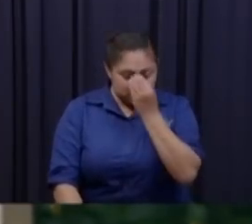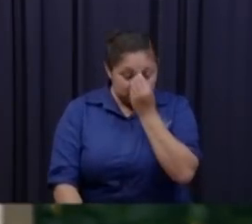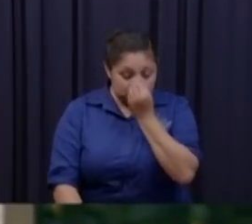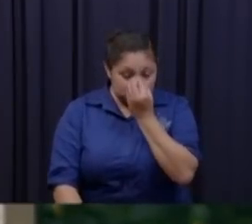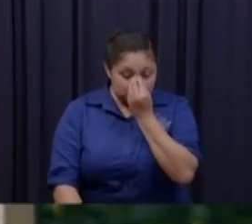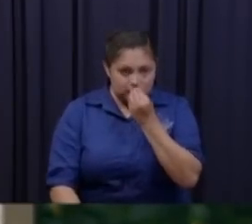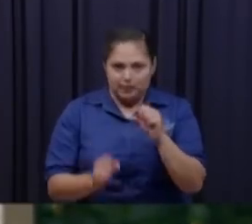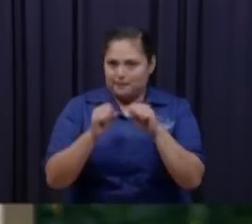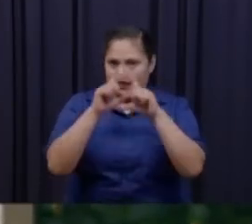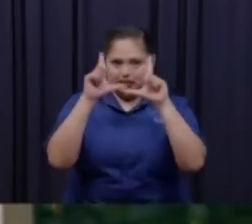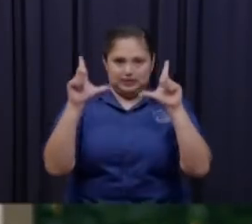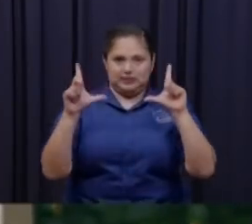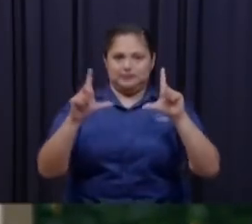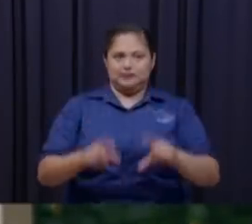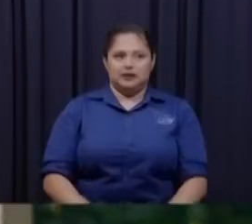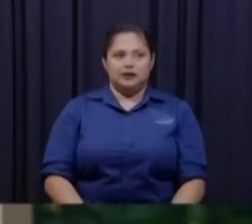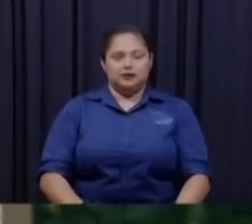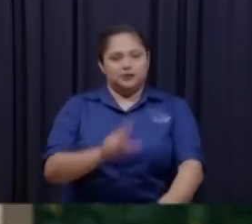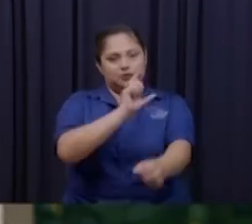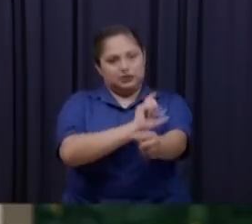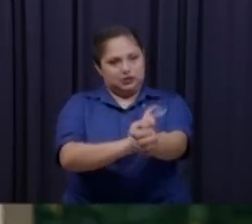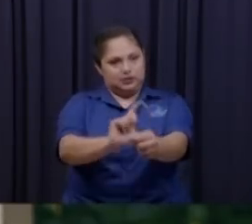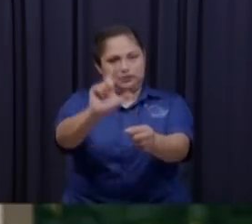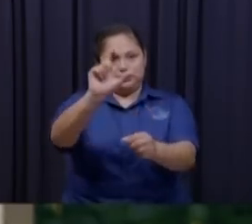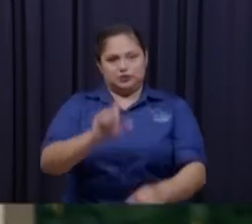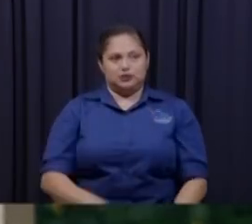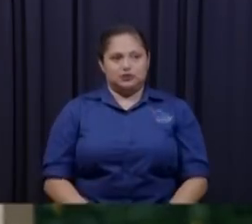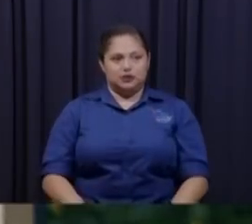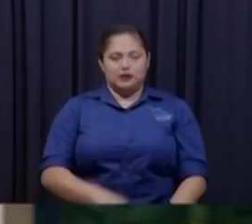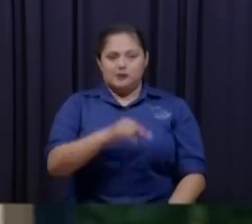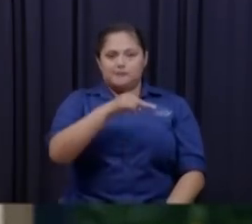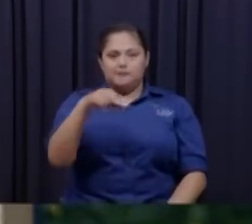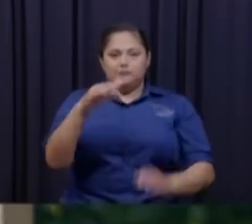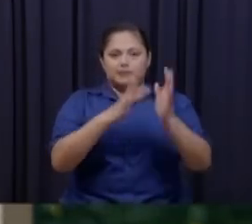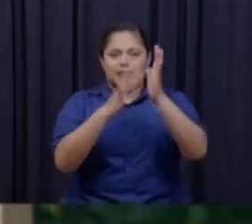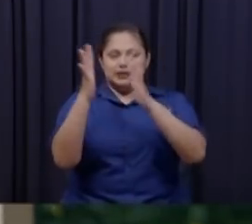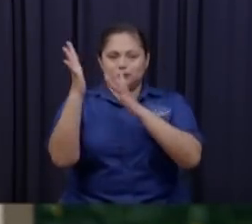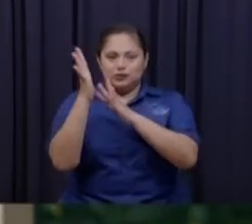Tremendo, ¿eh? Bueno, sigamos, ¿ves? En el nombre de Jesús,